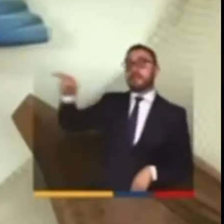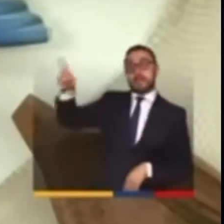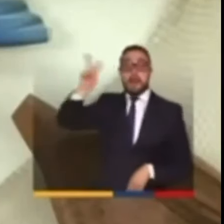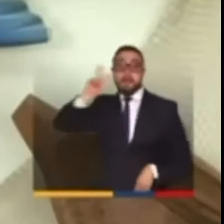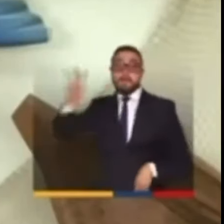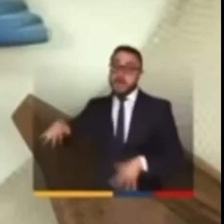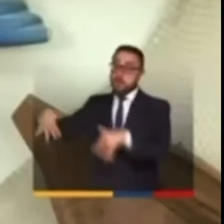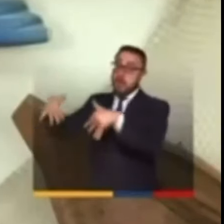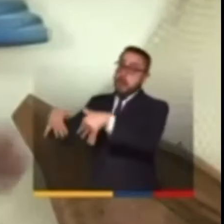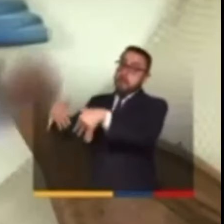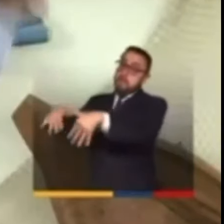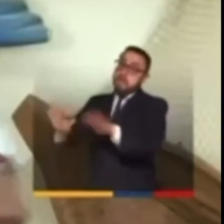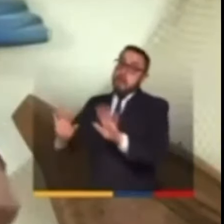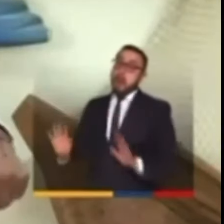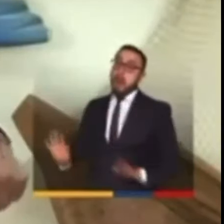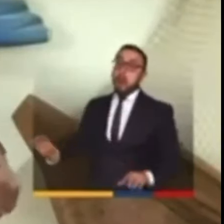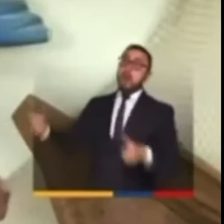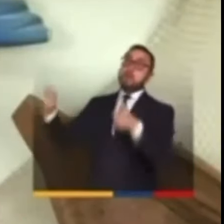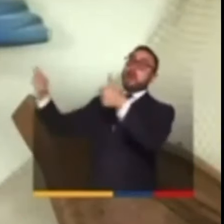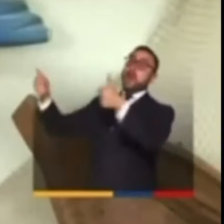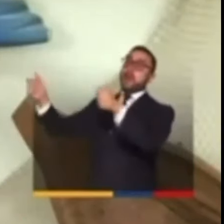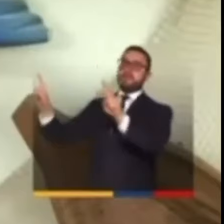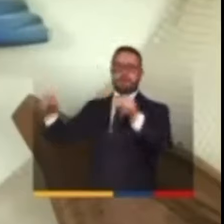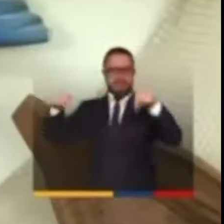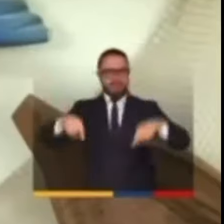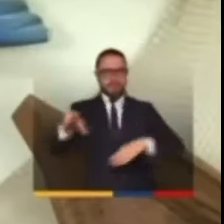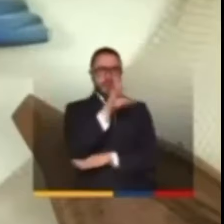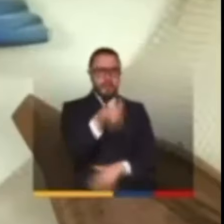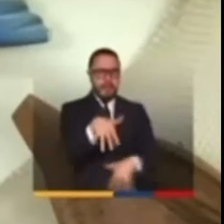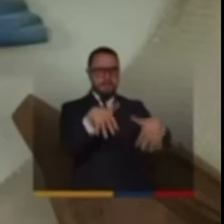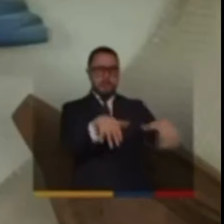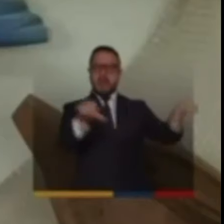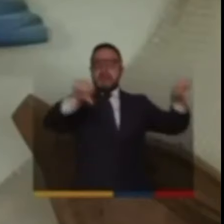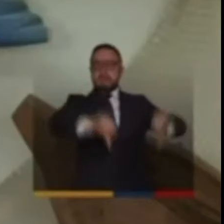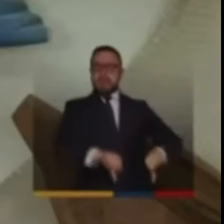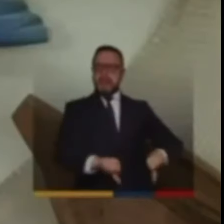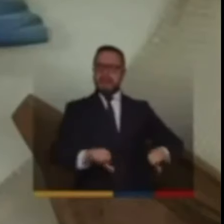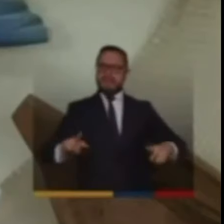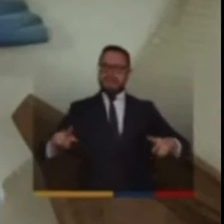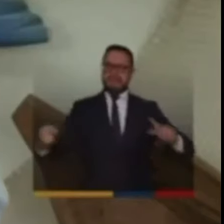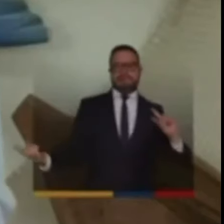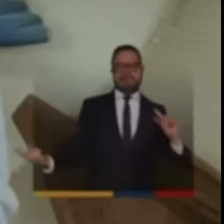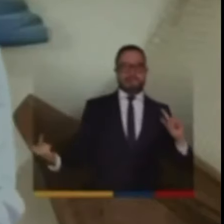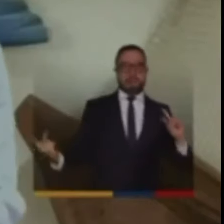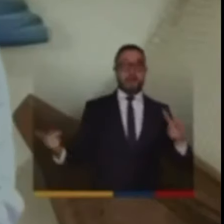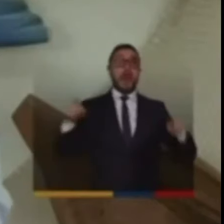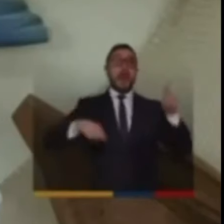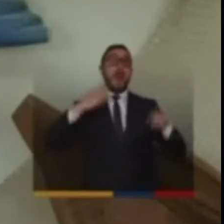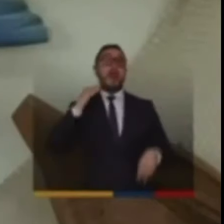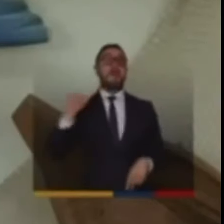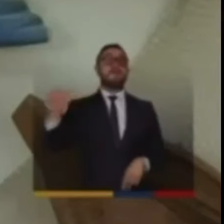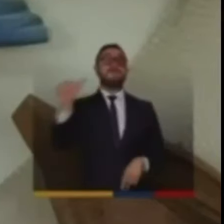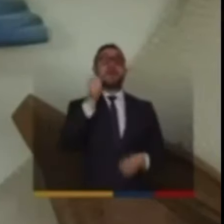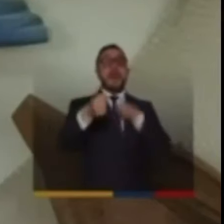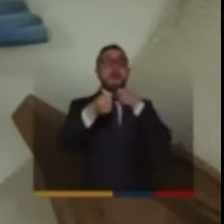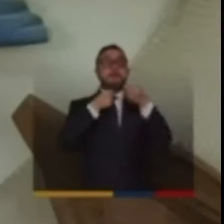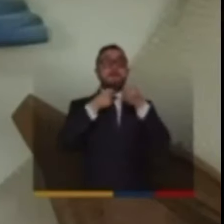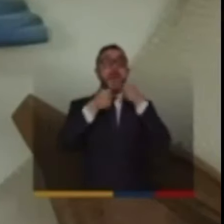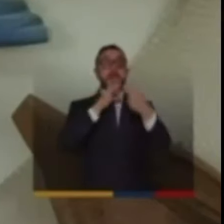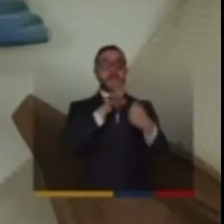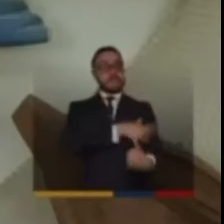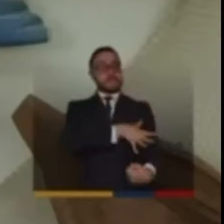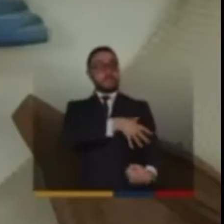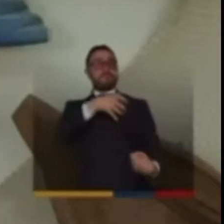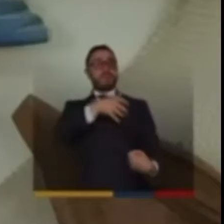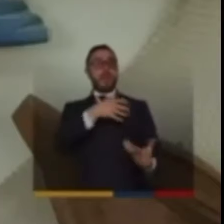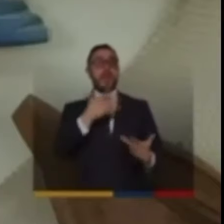tiene aferrado acá, está apoyado además en el atril, se apoya un rato en el codo